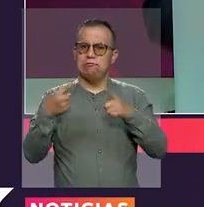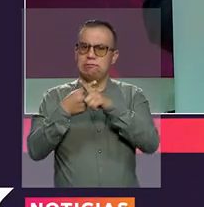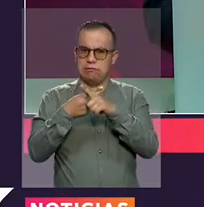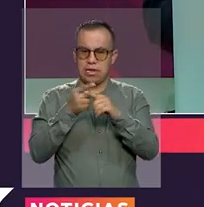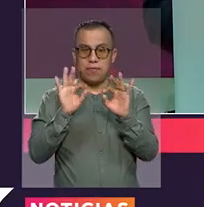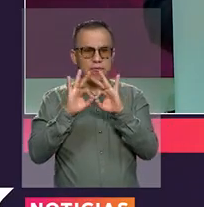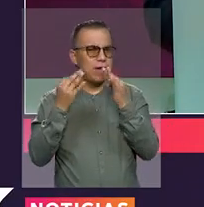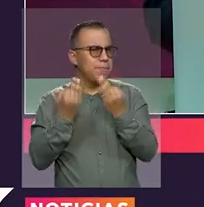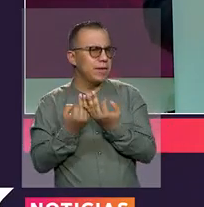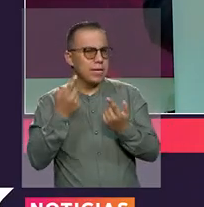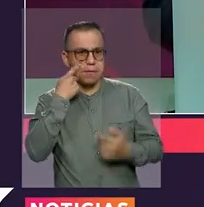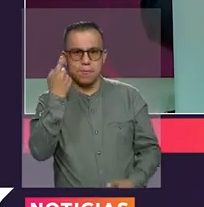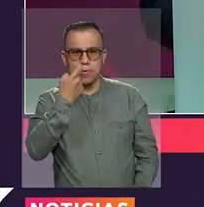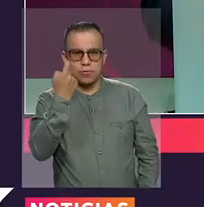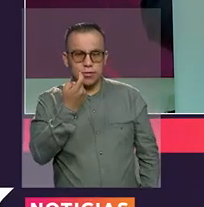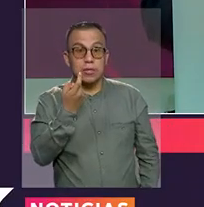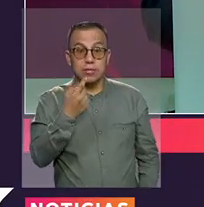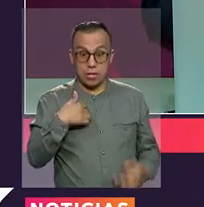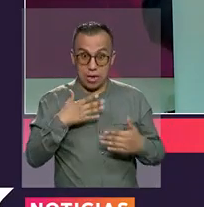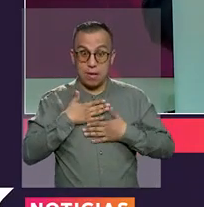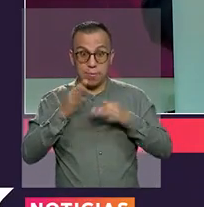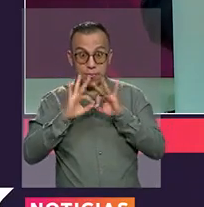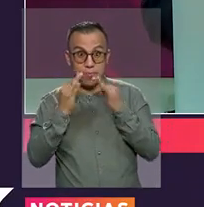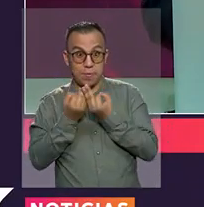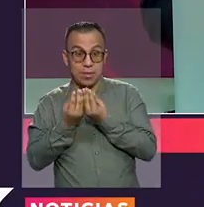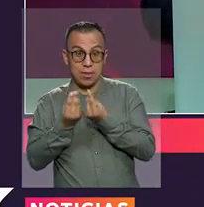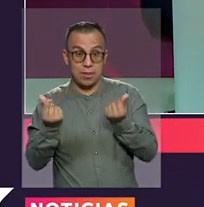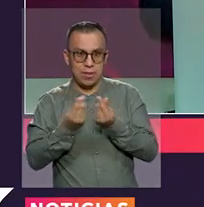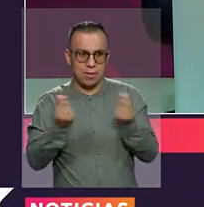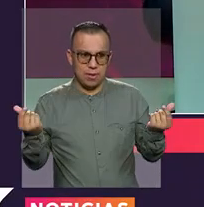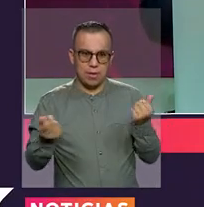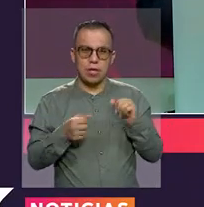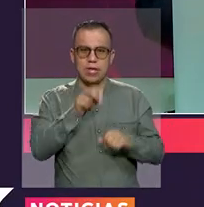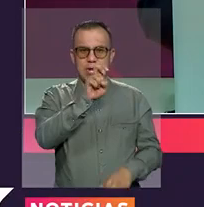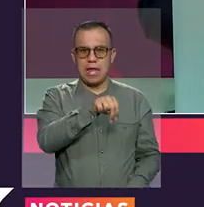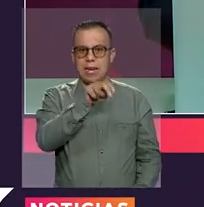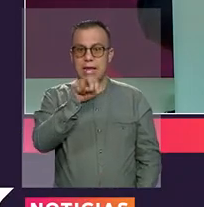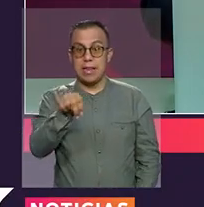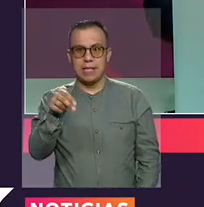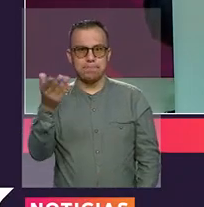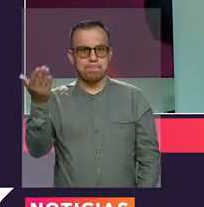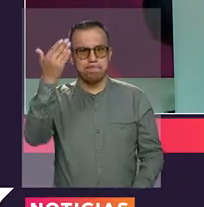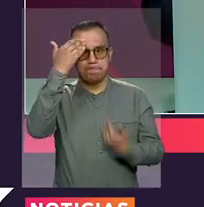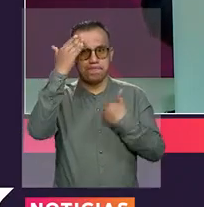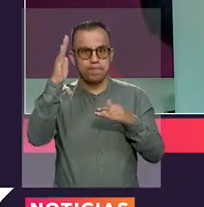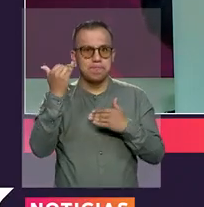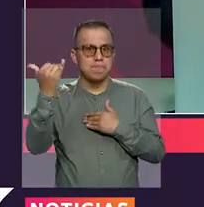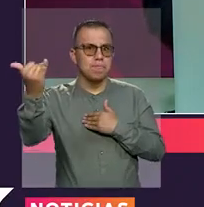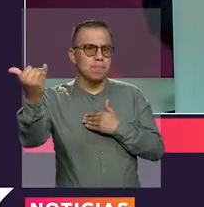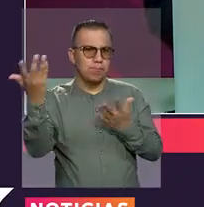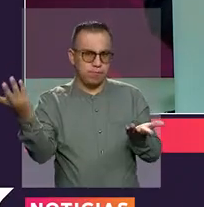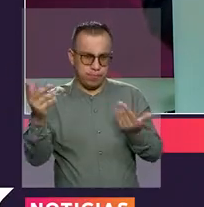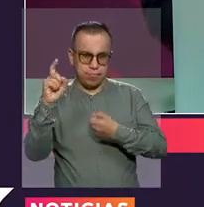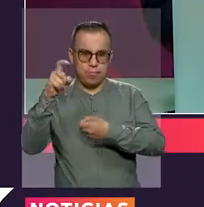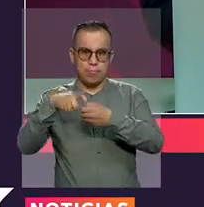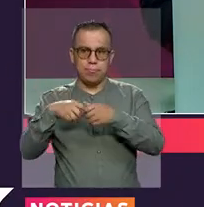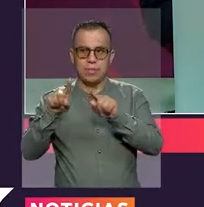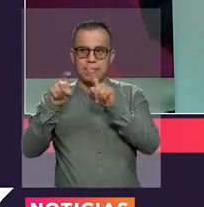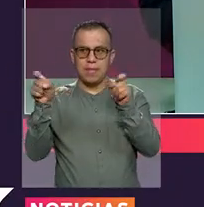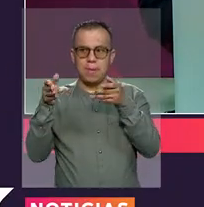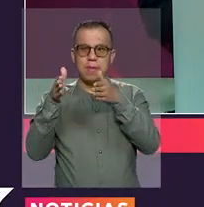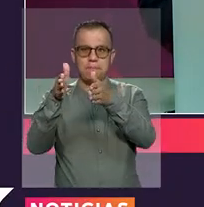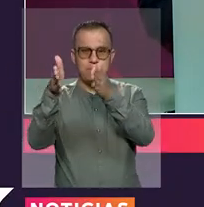los familiares que están buscando a sus familiares desaparecidos y los NN que en este momento se encuentran registrados en medicina legal.